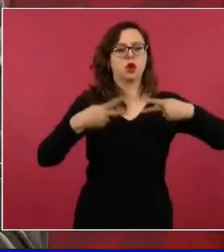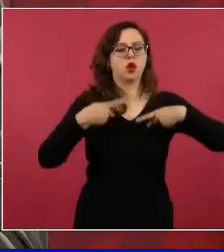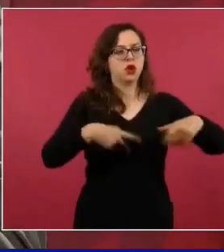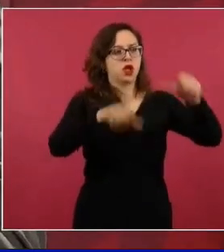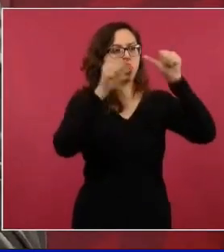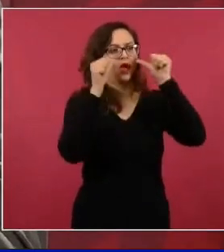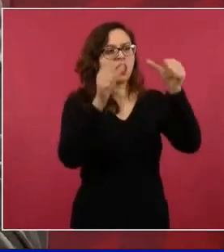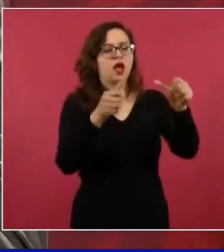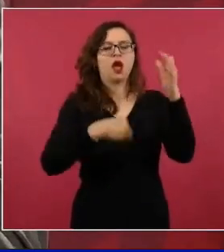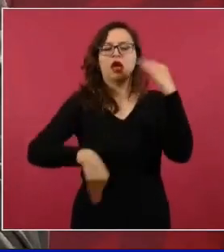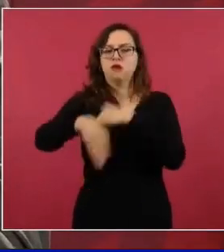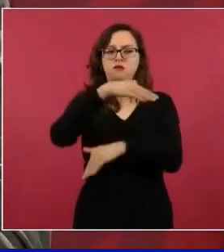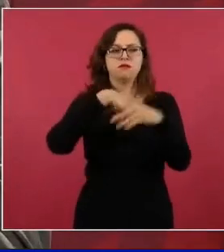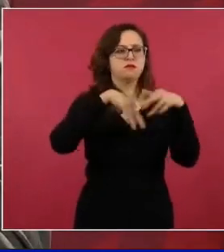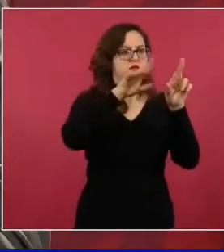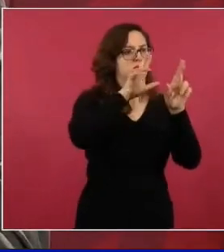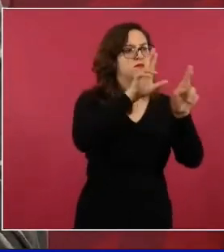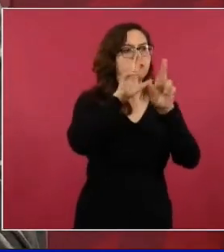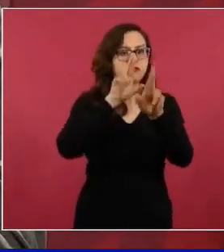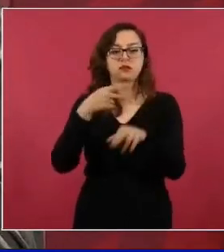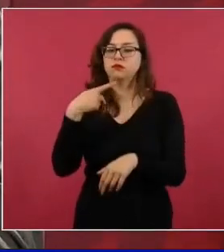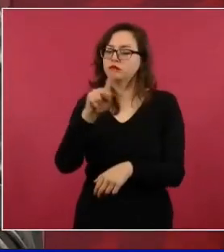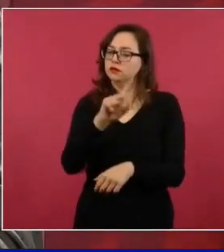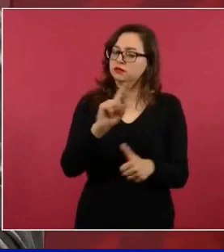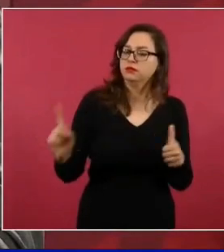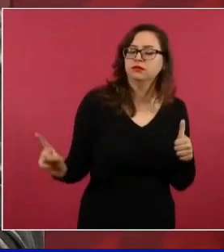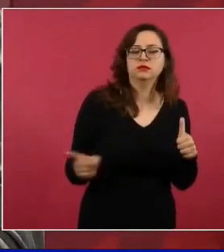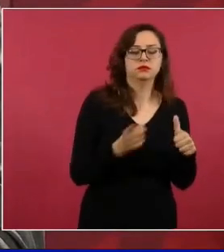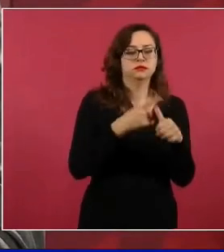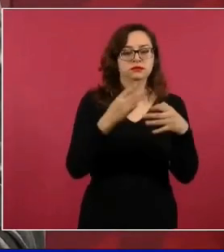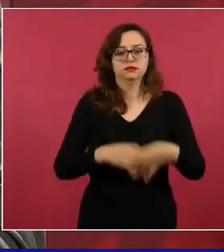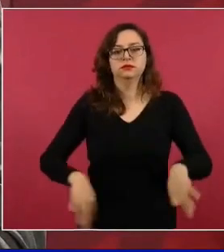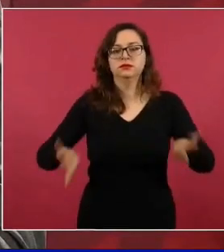pero se le da preferencia a la gente